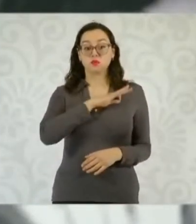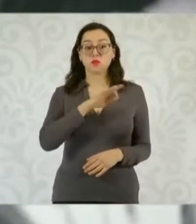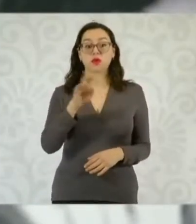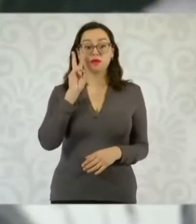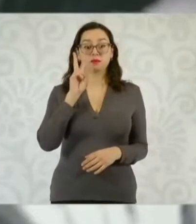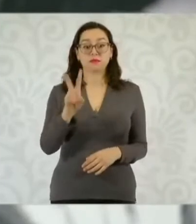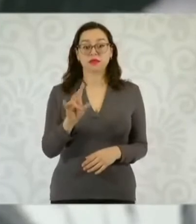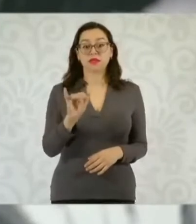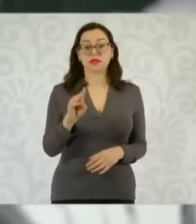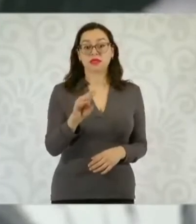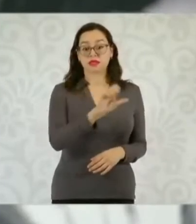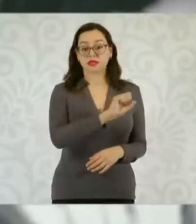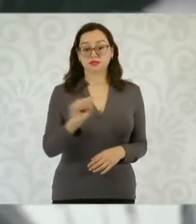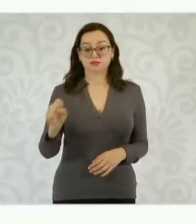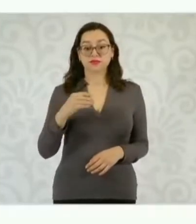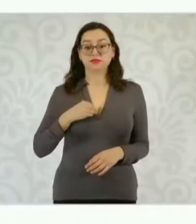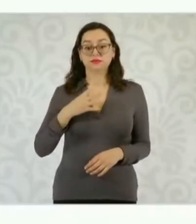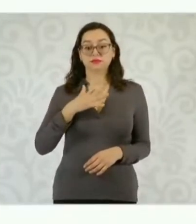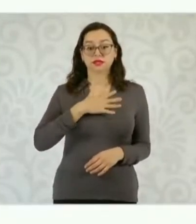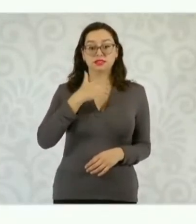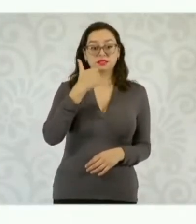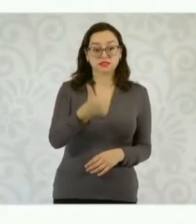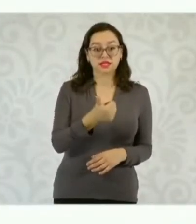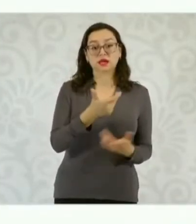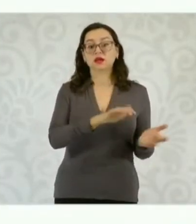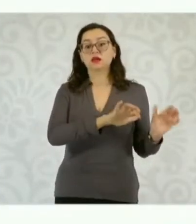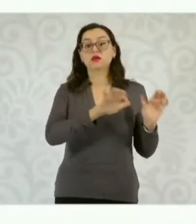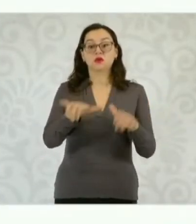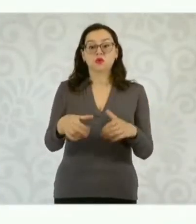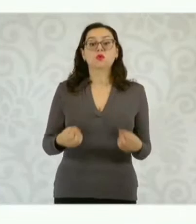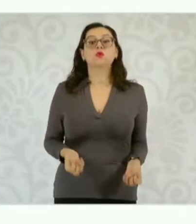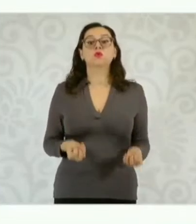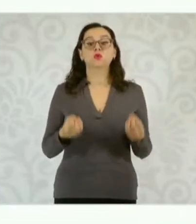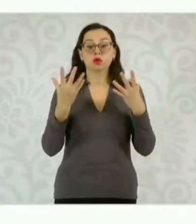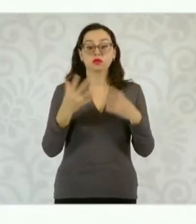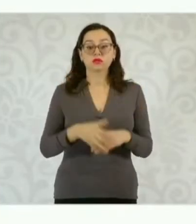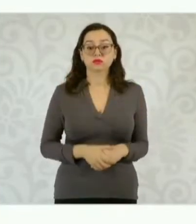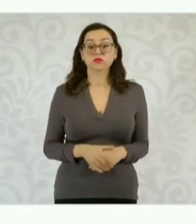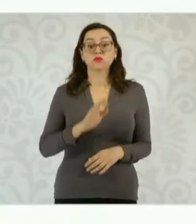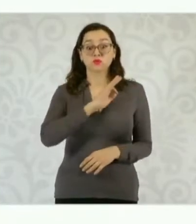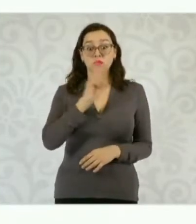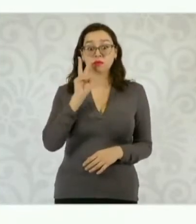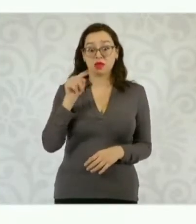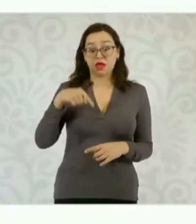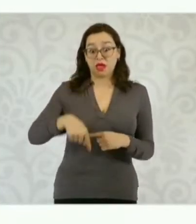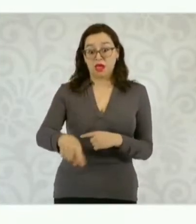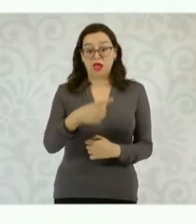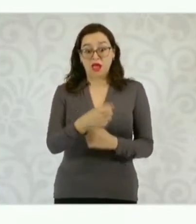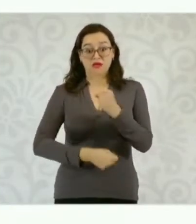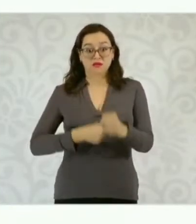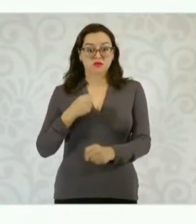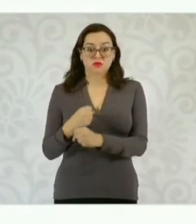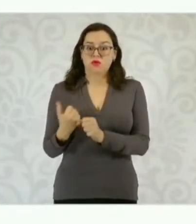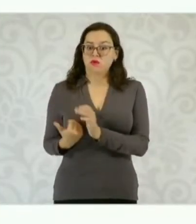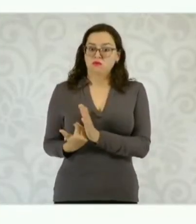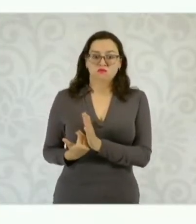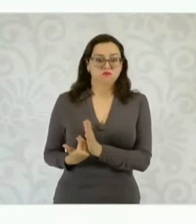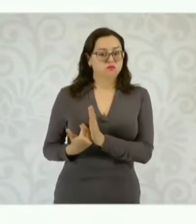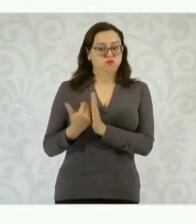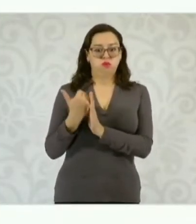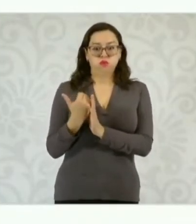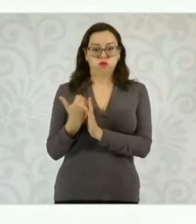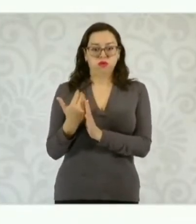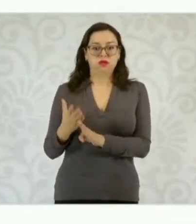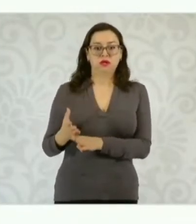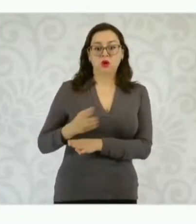ingresando al IMSS Bienestar y a los Institutos Nacionales de Salud. Pueden ver además que este año tenemos un brinco adicional para fortalecer la formación dentro del IMSS Bienestar,